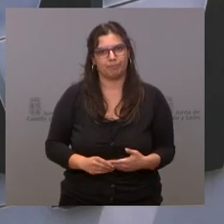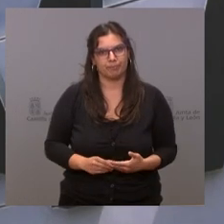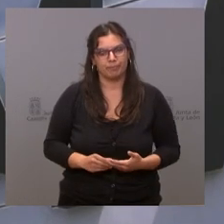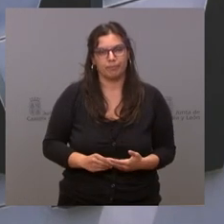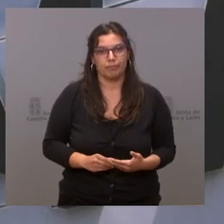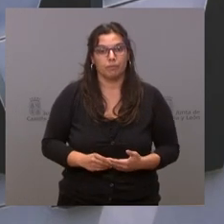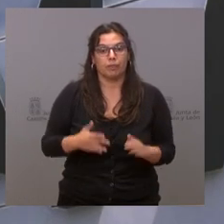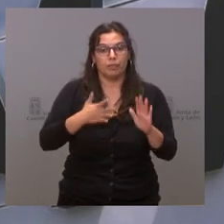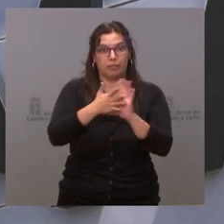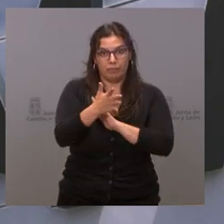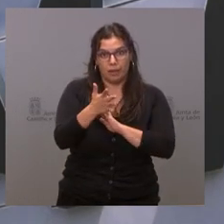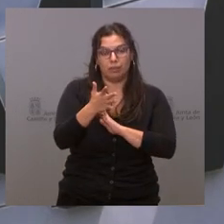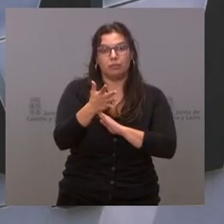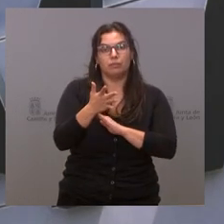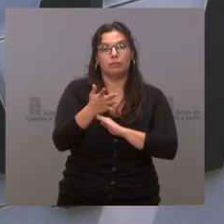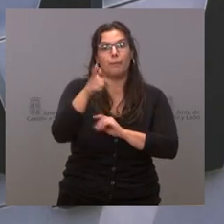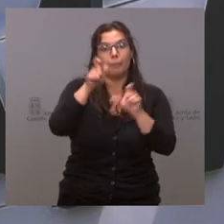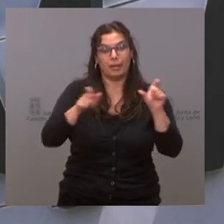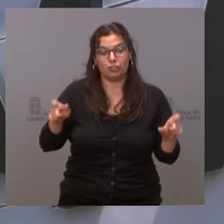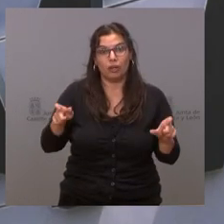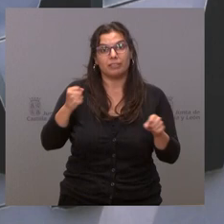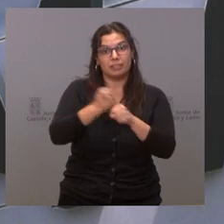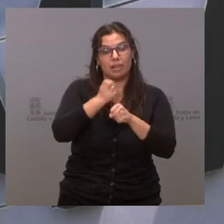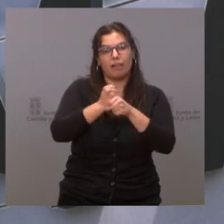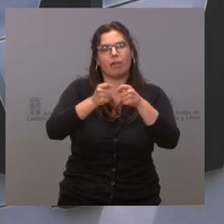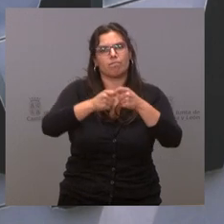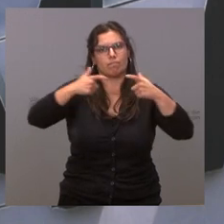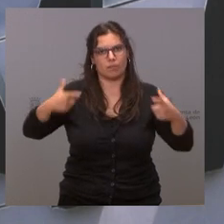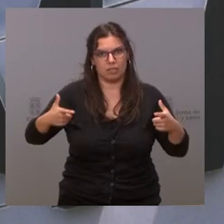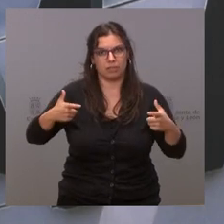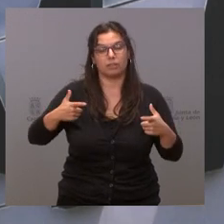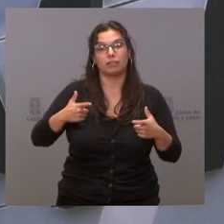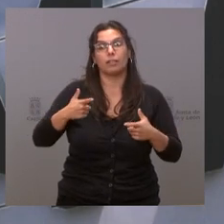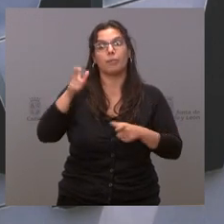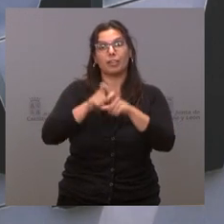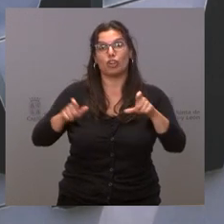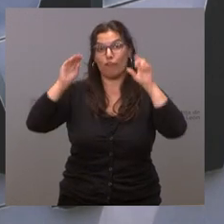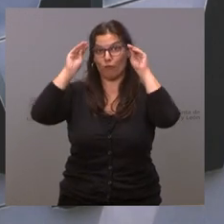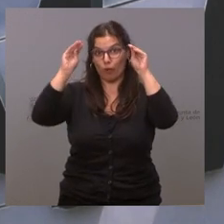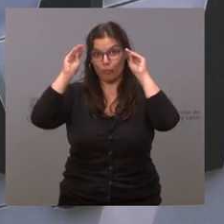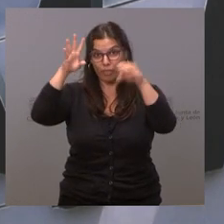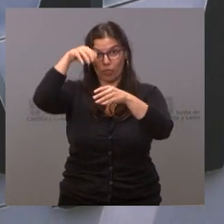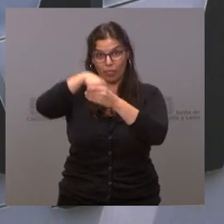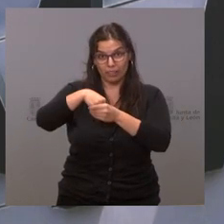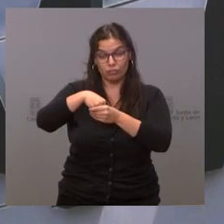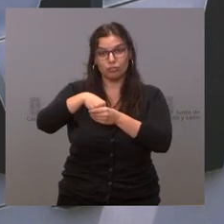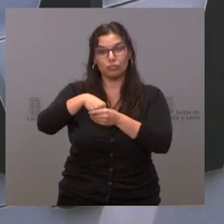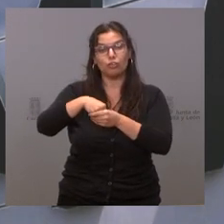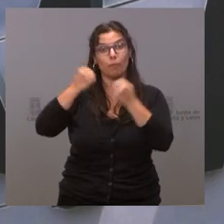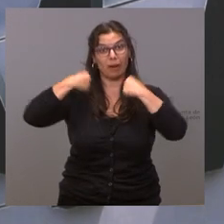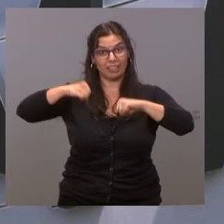incrementado el número de personas se han incrementado el número de residentes no sólo hemos hecho un esfuerzo